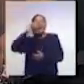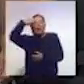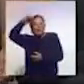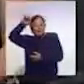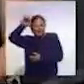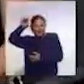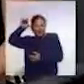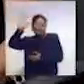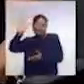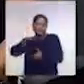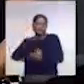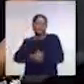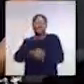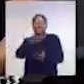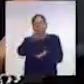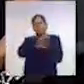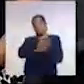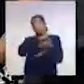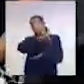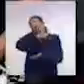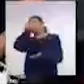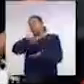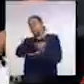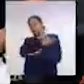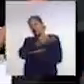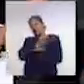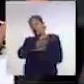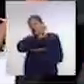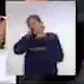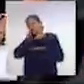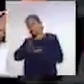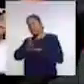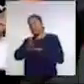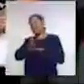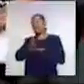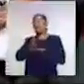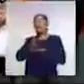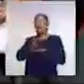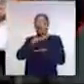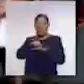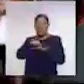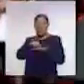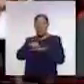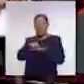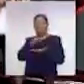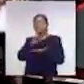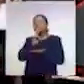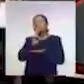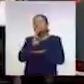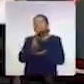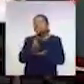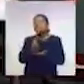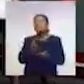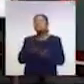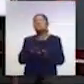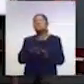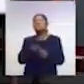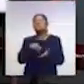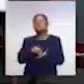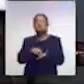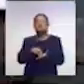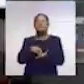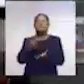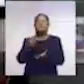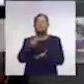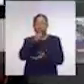ello es este primer filtro. Posteriormente se da a conocer el resultado de esta entrevista para